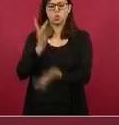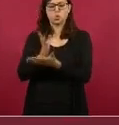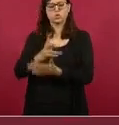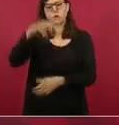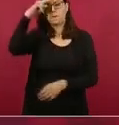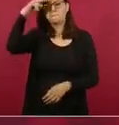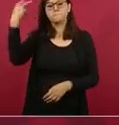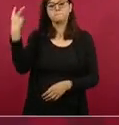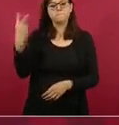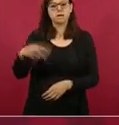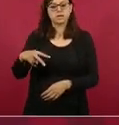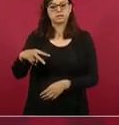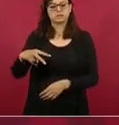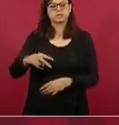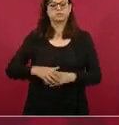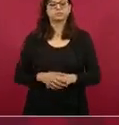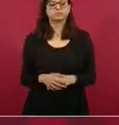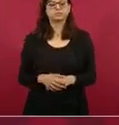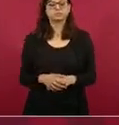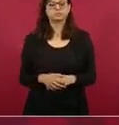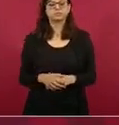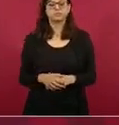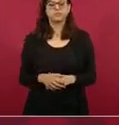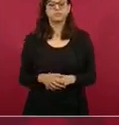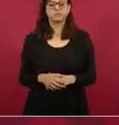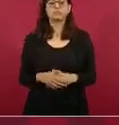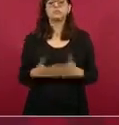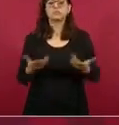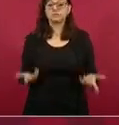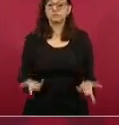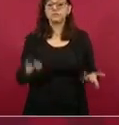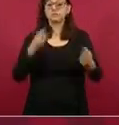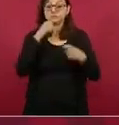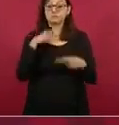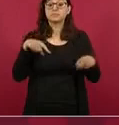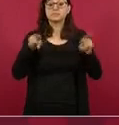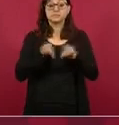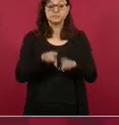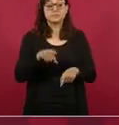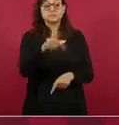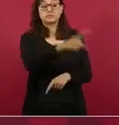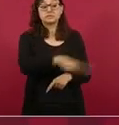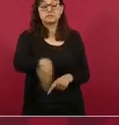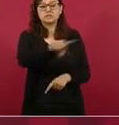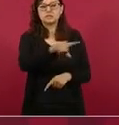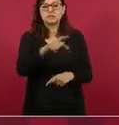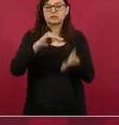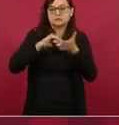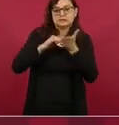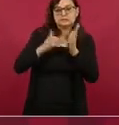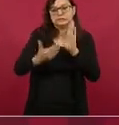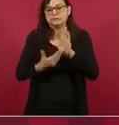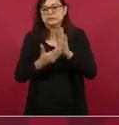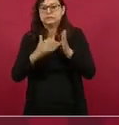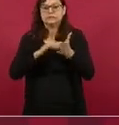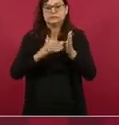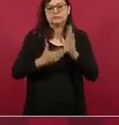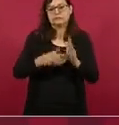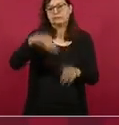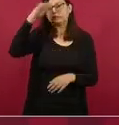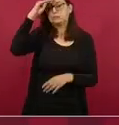la nación. Y también, por si están pensando hacia adelante, igual, si la